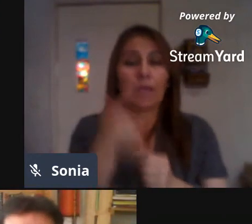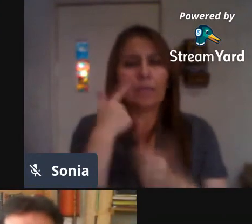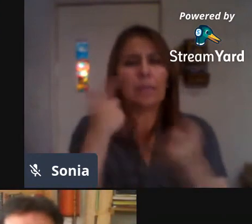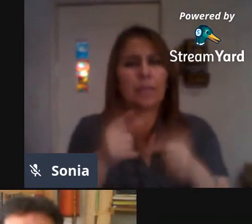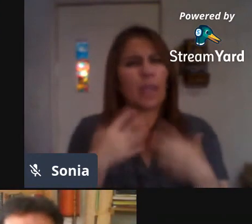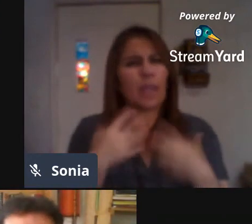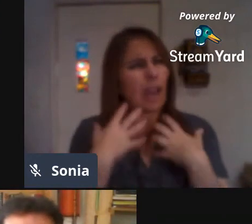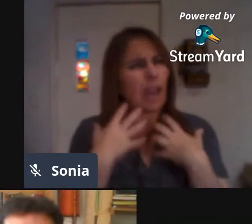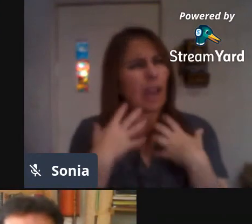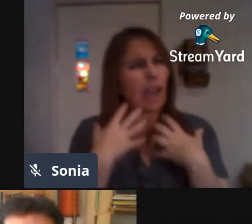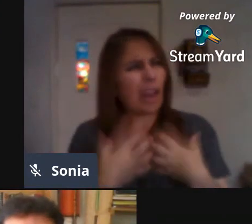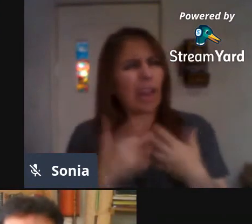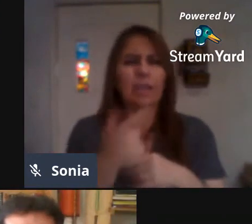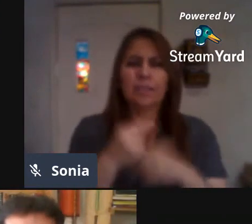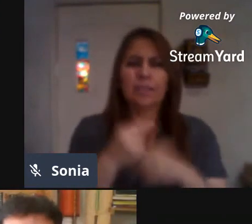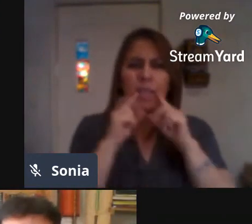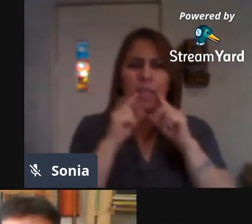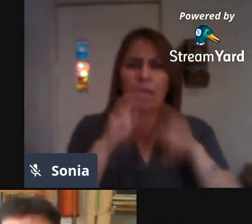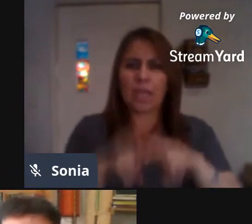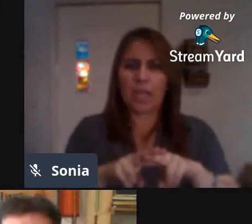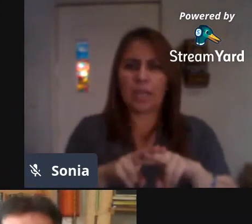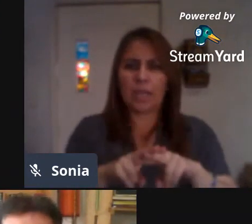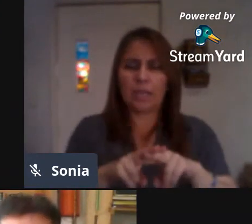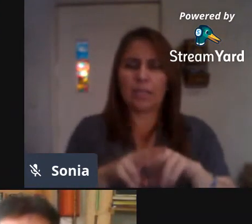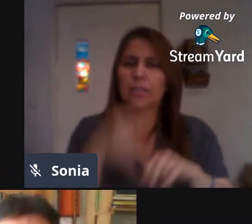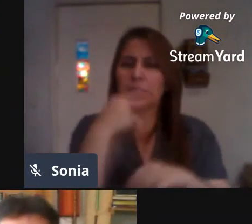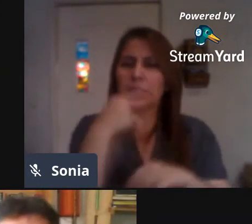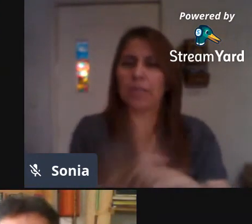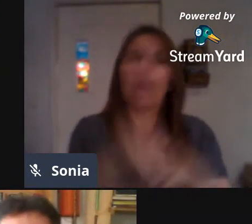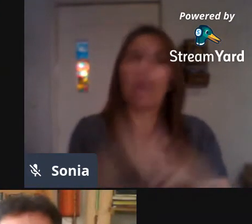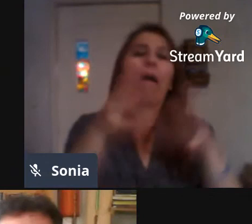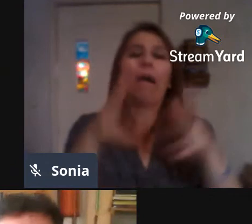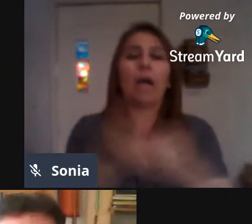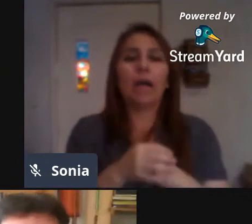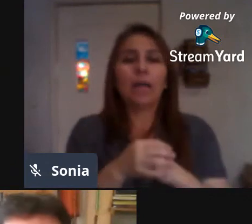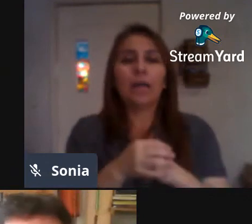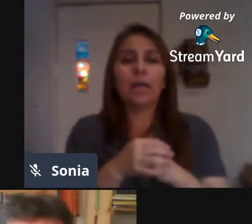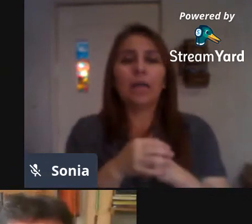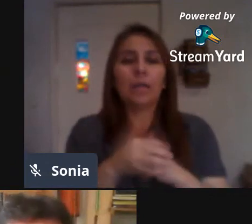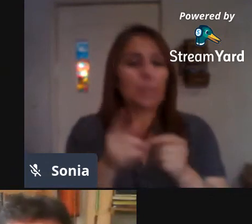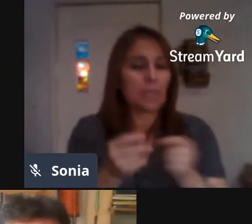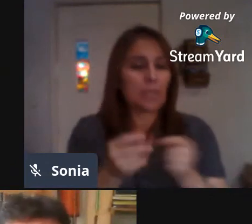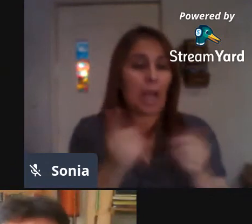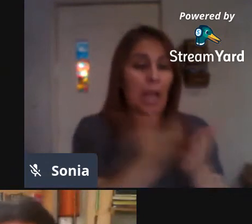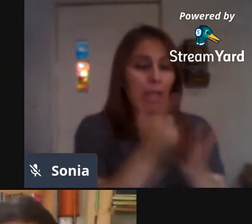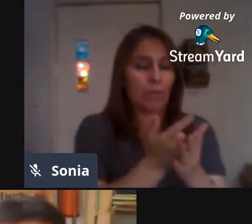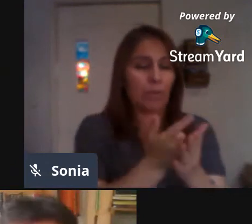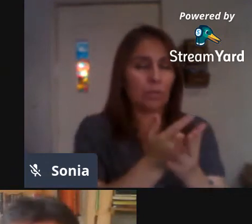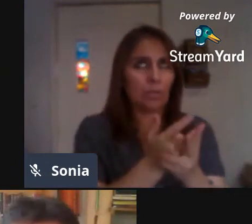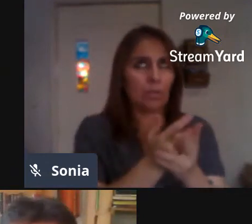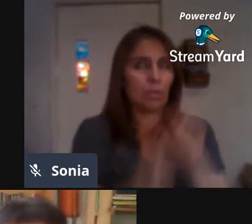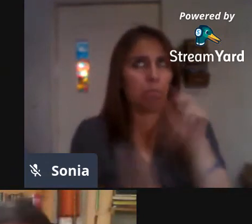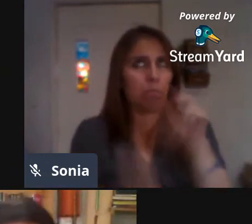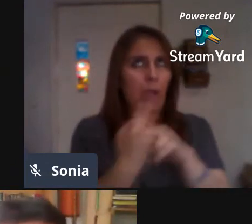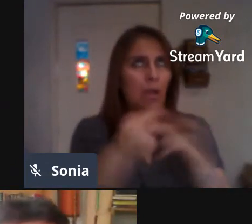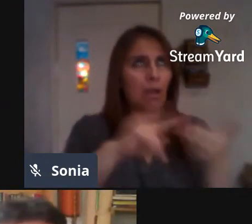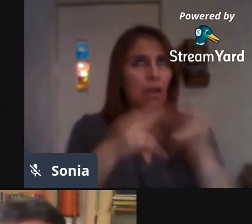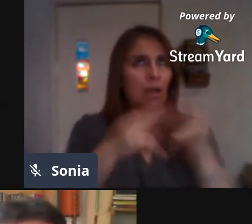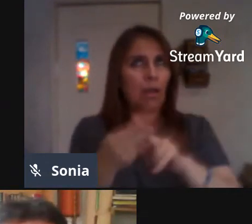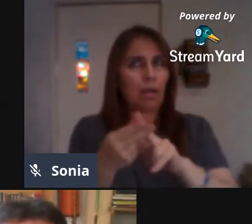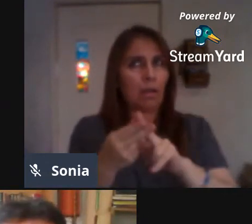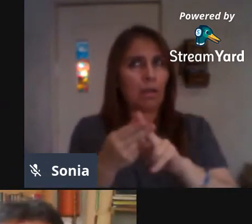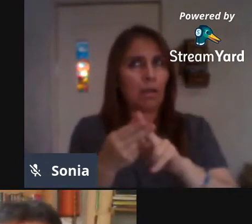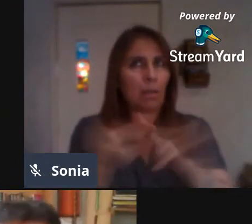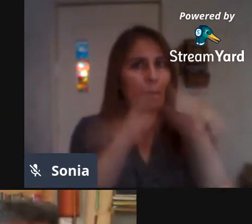pasa que están leyendo y empiezan a conectarse a los libros con unas preguntas parecidas no así tengan otros temas otras